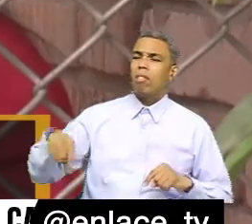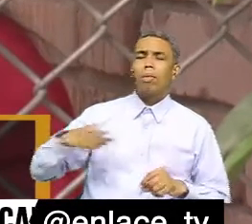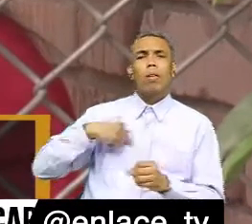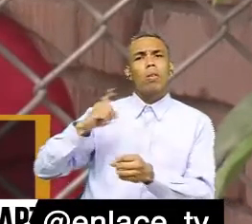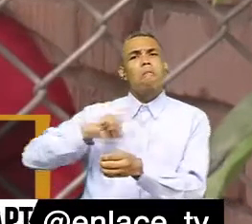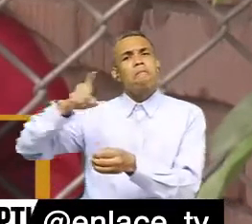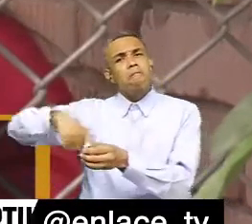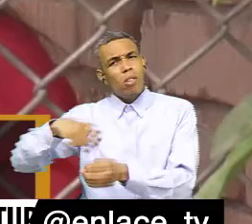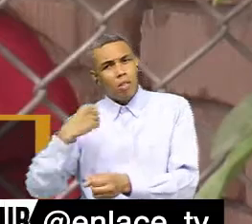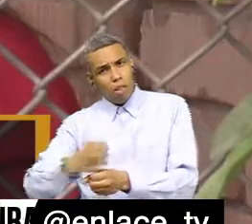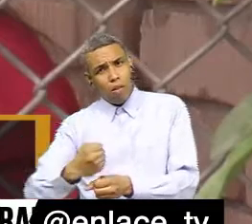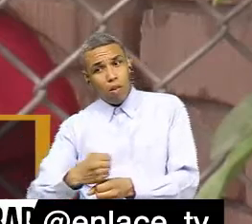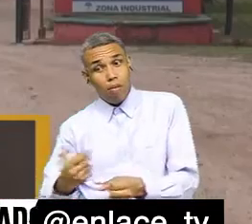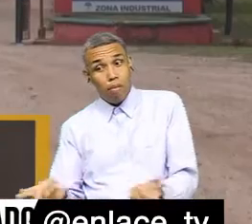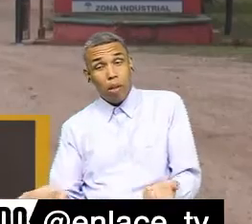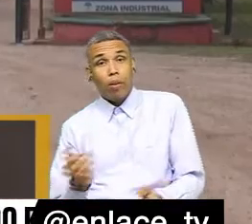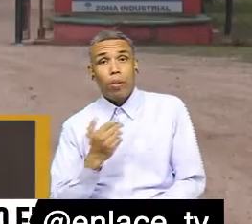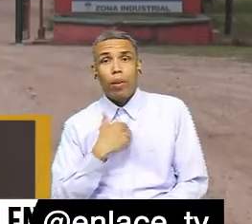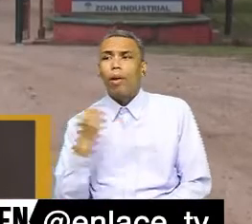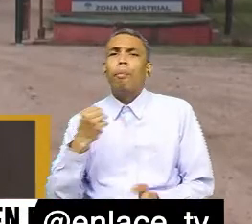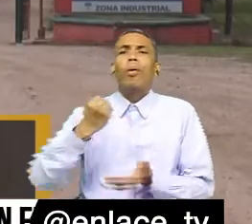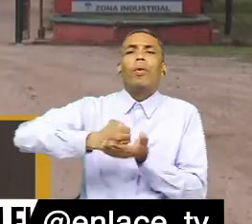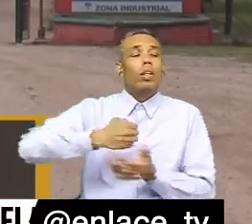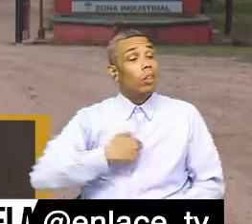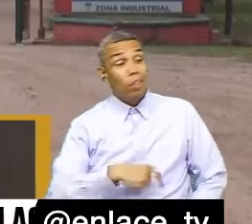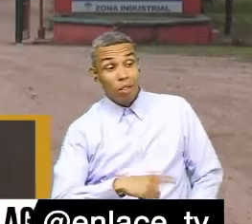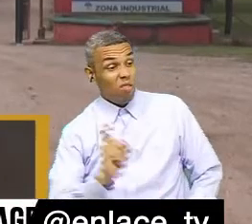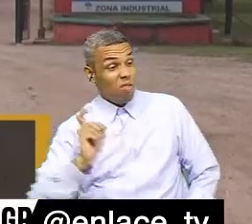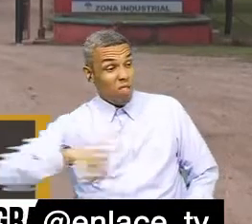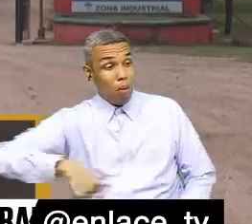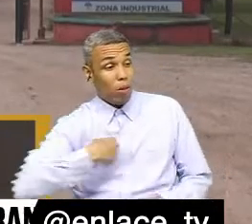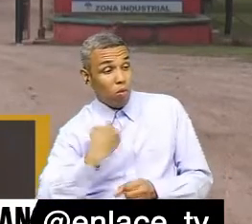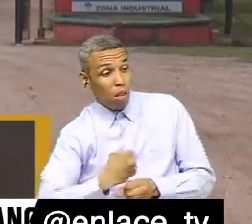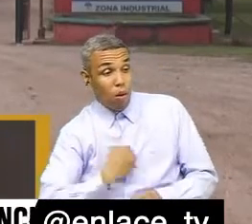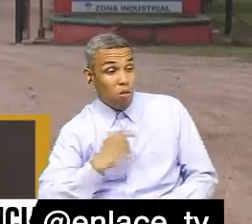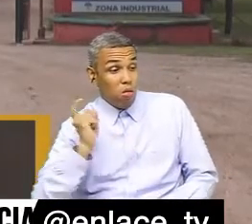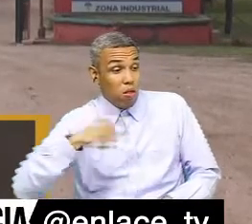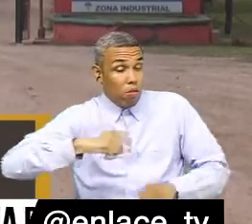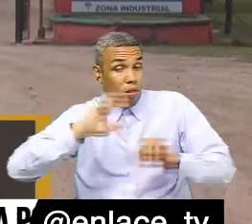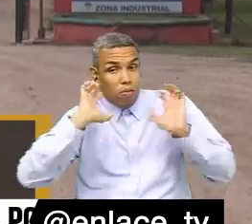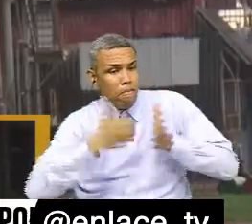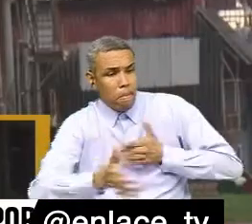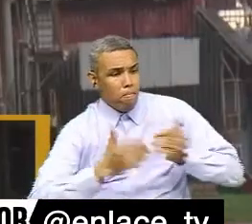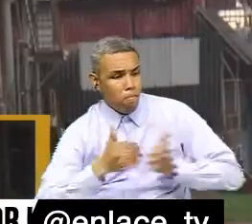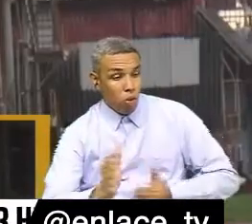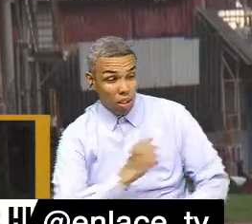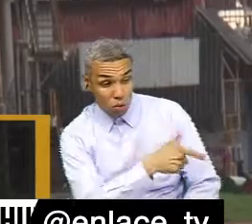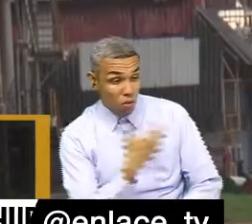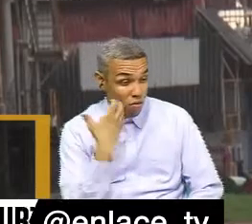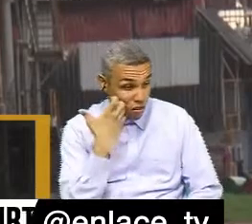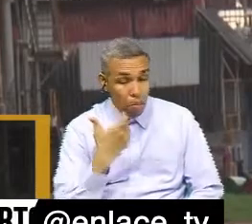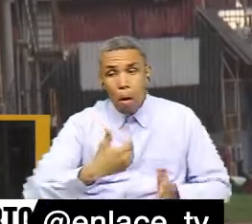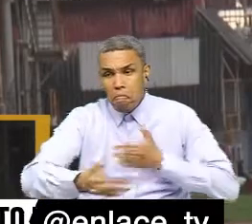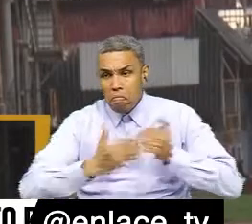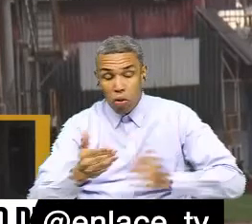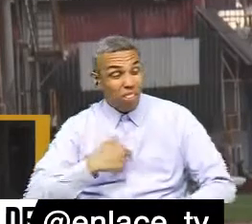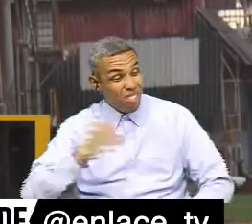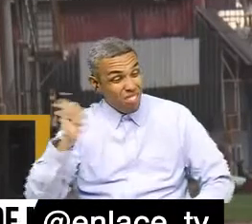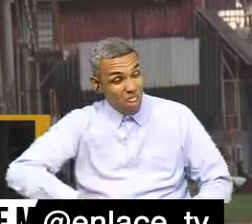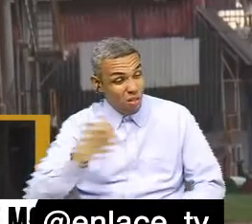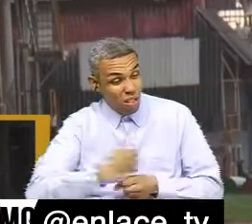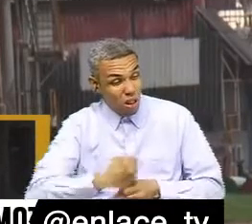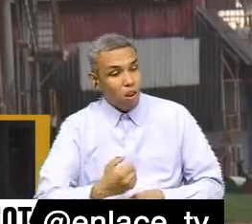incierto como le decía porque la verdad no sé qué va a pasar porque es más ya empecé una valoración con la médico